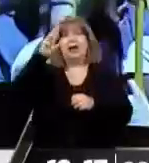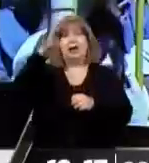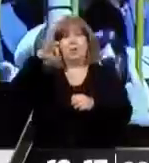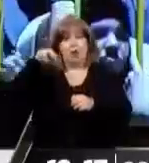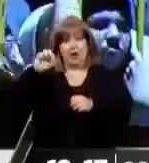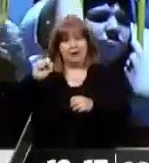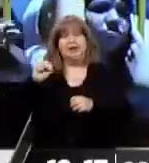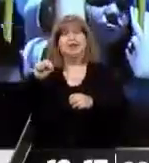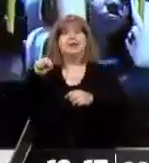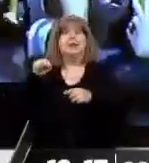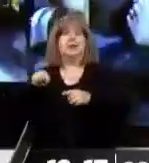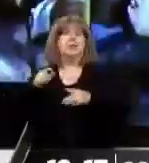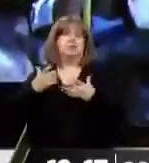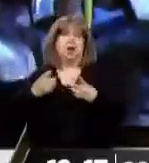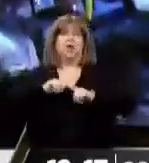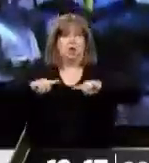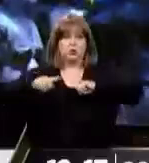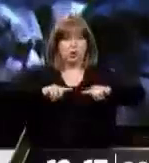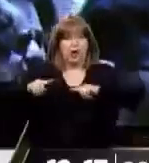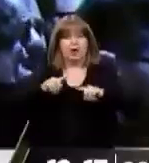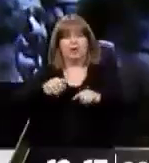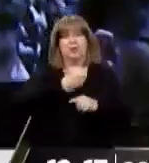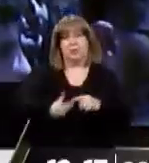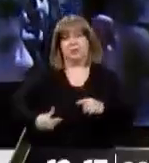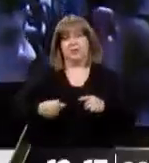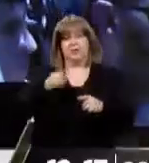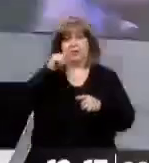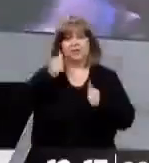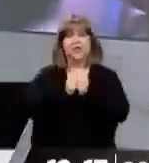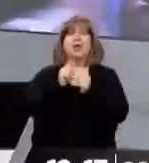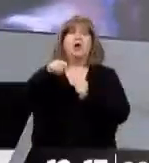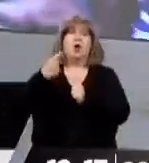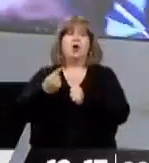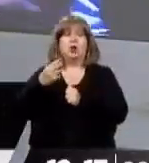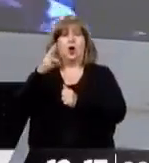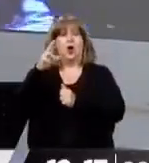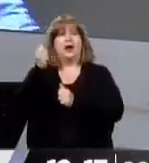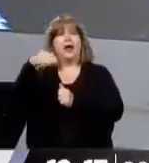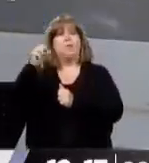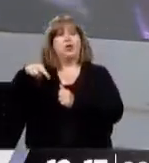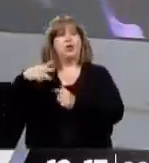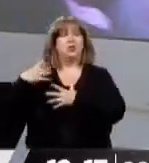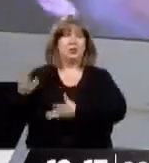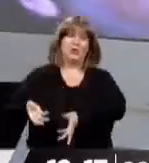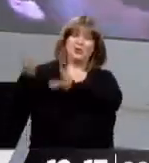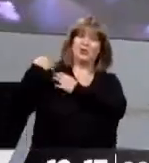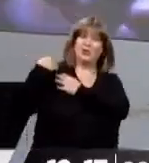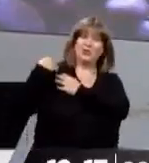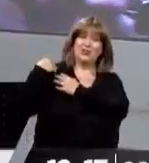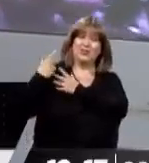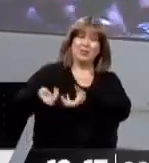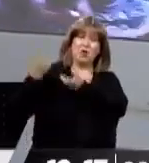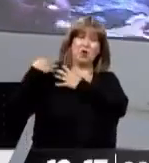área disidente del PJ aquí, pero funcionario también del gobierno de Alberto Fernández. Claro. José Luis Ramón. José Luis Ramón, esa fue la sorpresa, Eso ¿no? te iba a decir. Sí. ¿Se esperaba